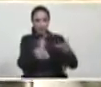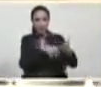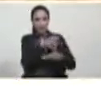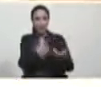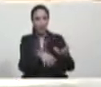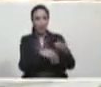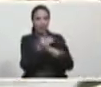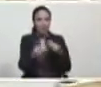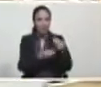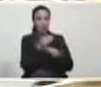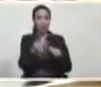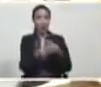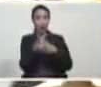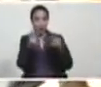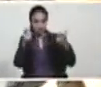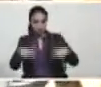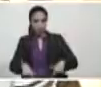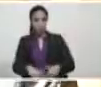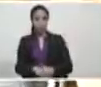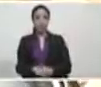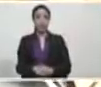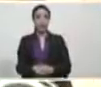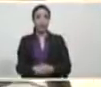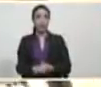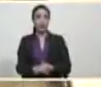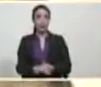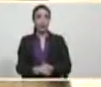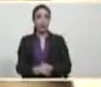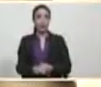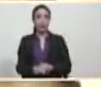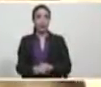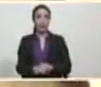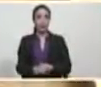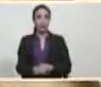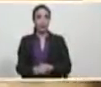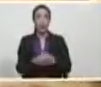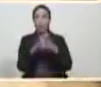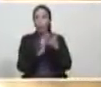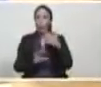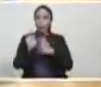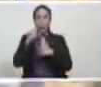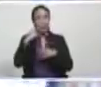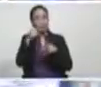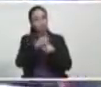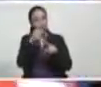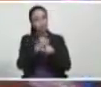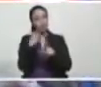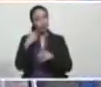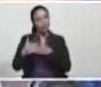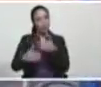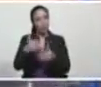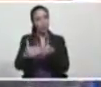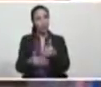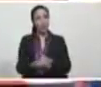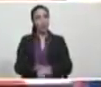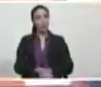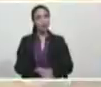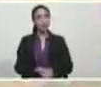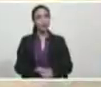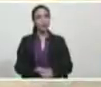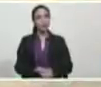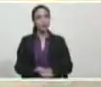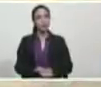los venezolanos y venezolanas, patriotas, nacidos en este suelo, continuamos trabajando bajo su liderazgo para